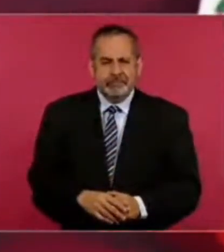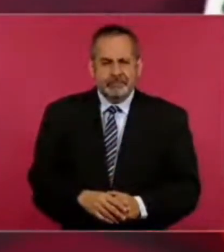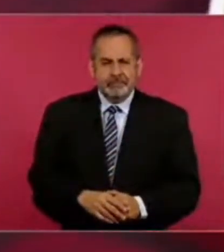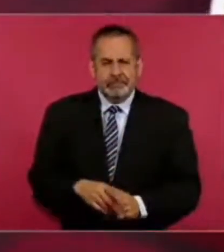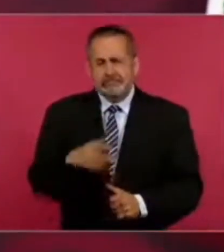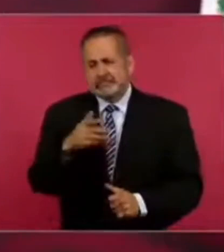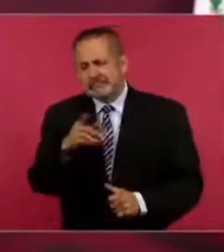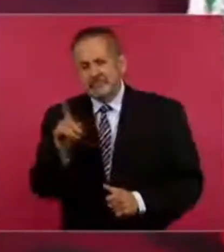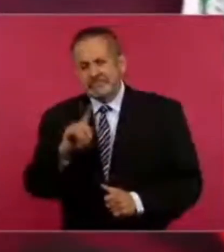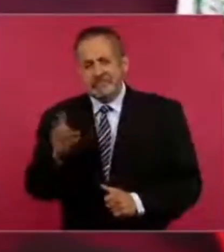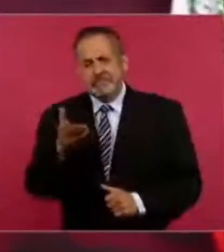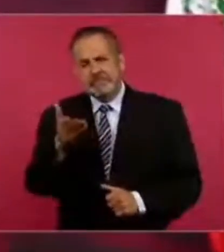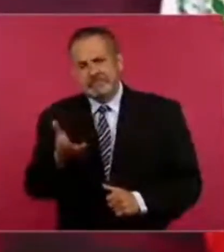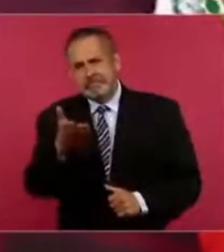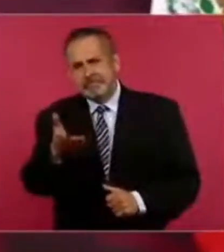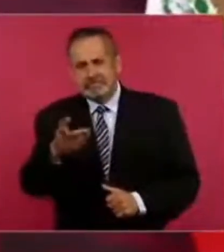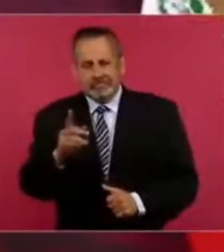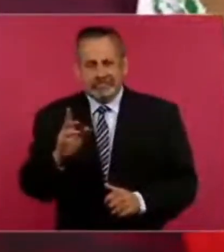pidiendo